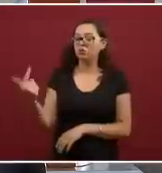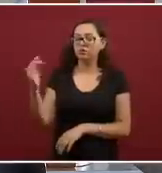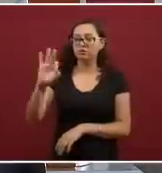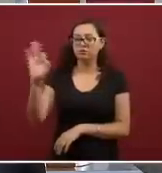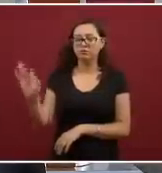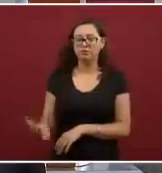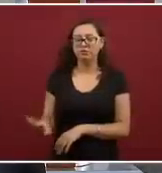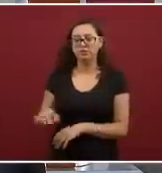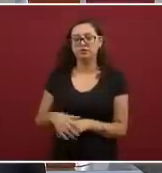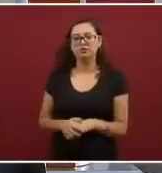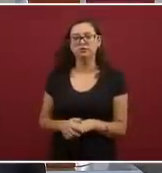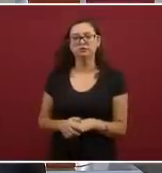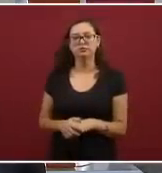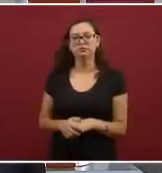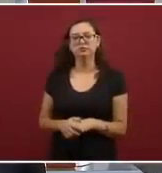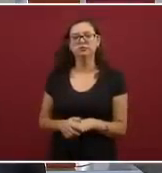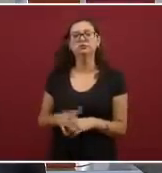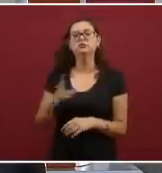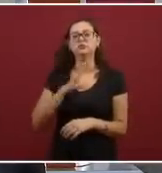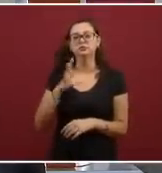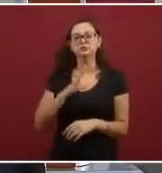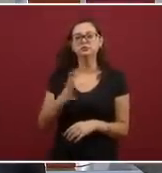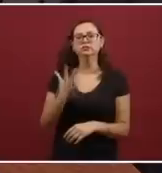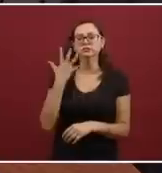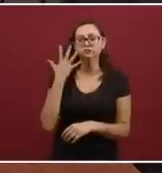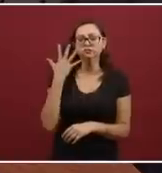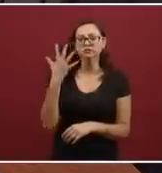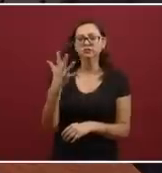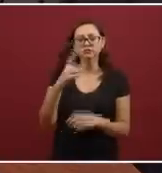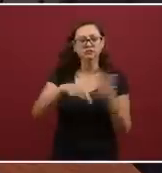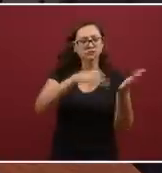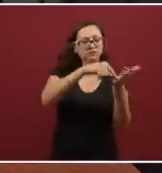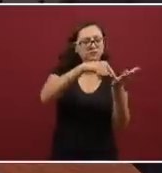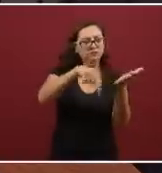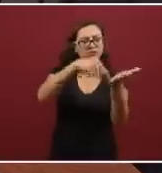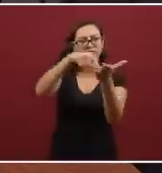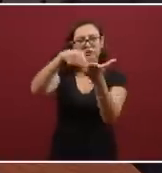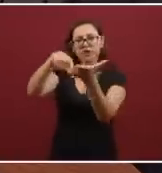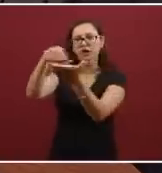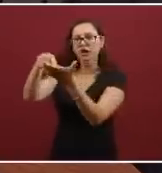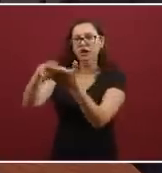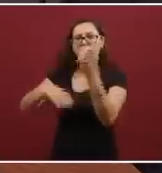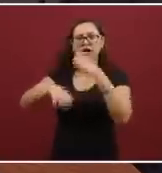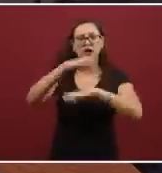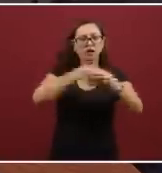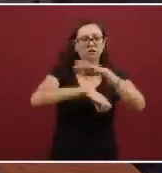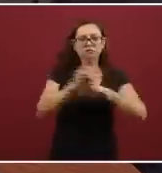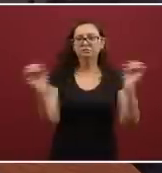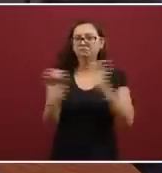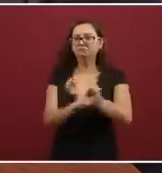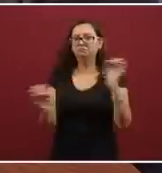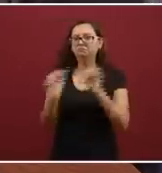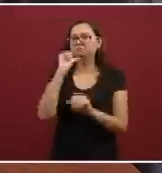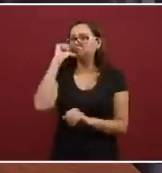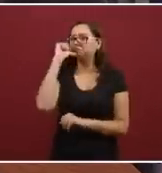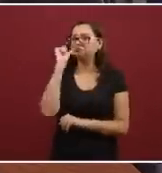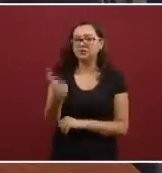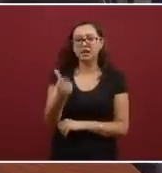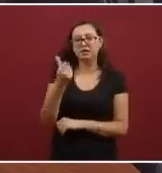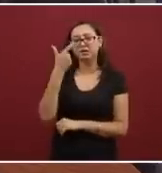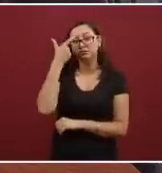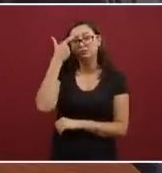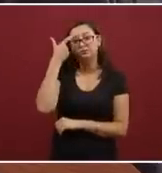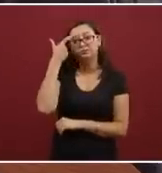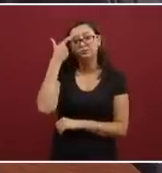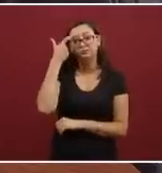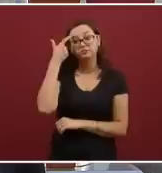tenemos cinco ubicaciones de empresas que están renovando nada. Son de las